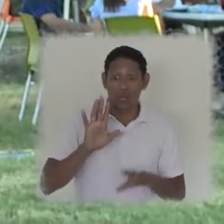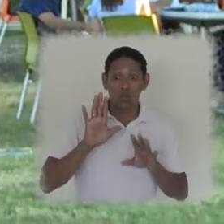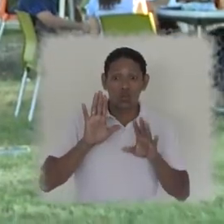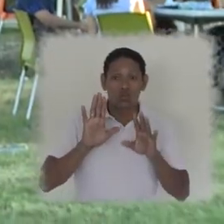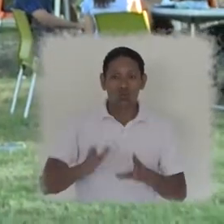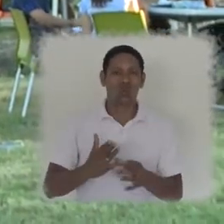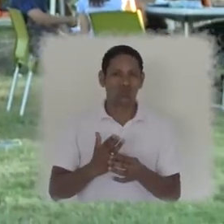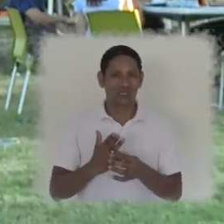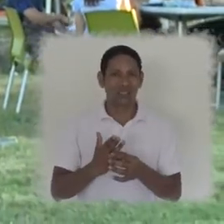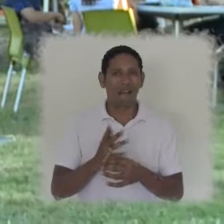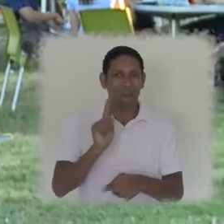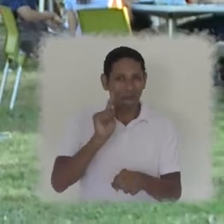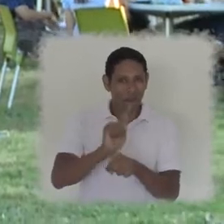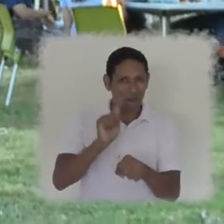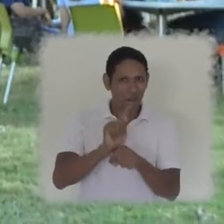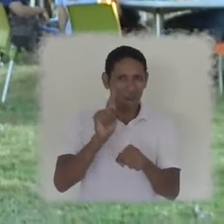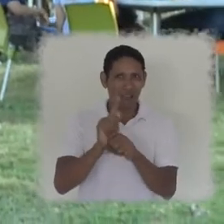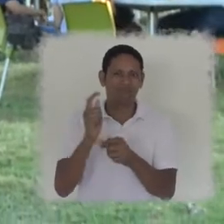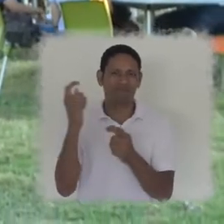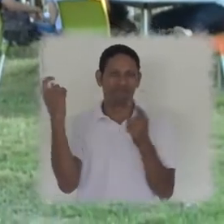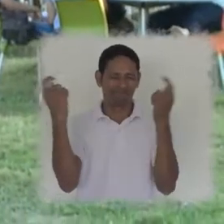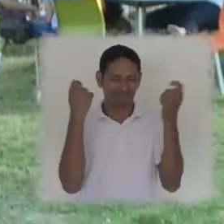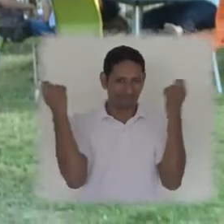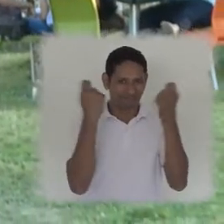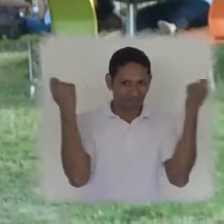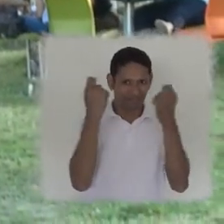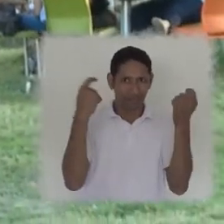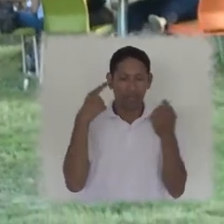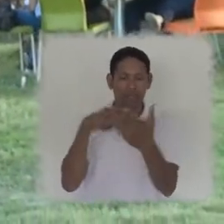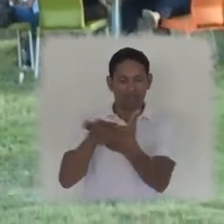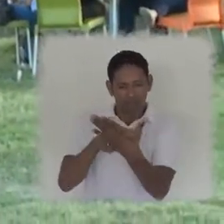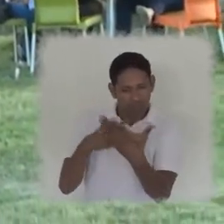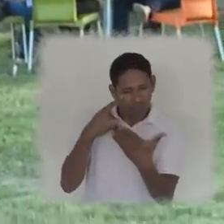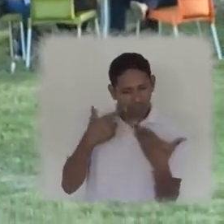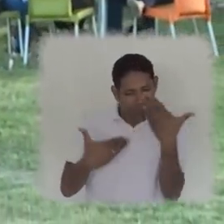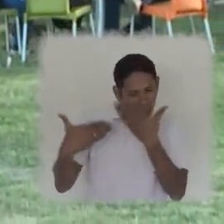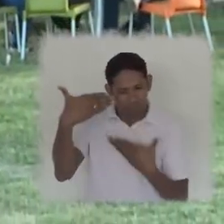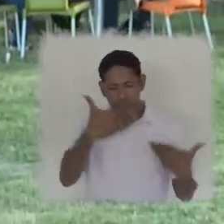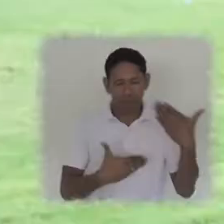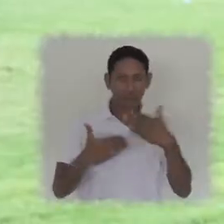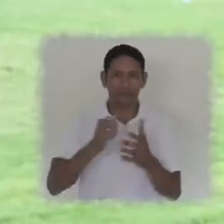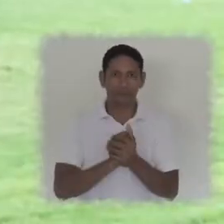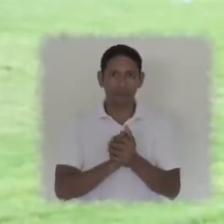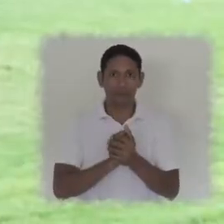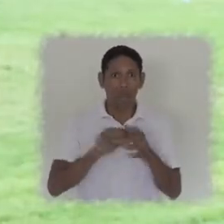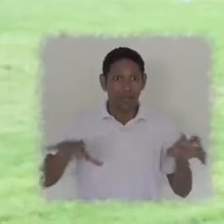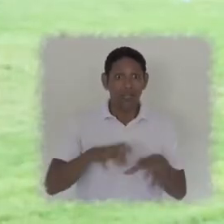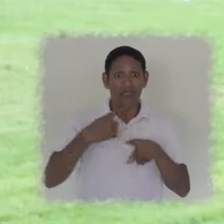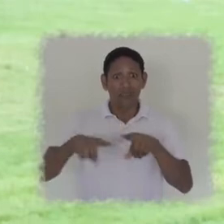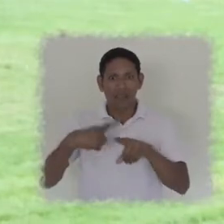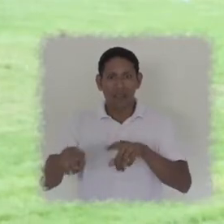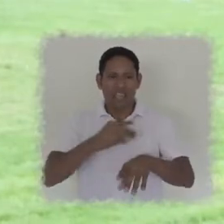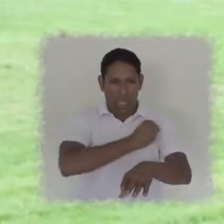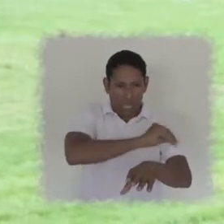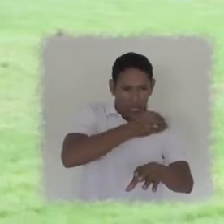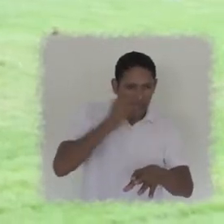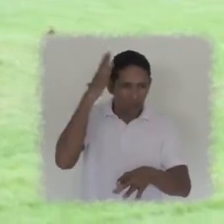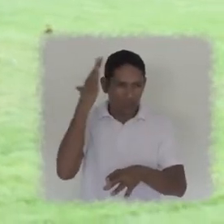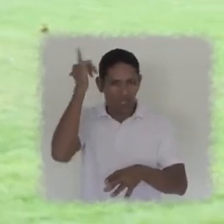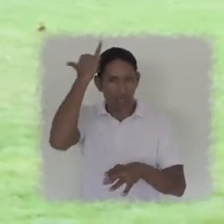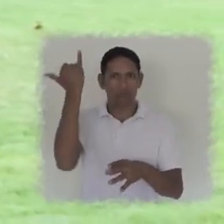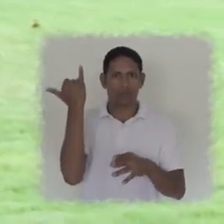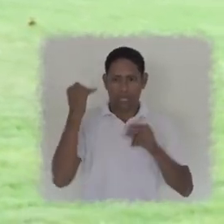La Facultad de Ciencias Empresariales y Económicas realizó jornada de rendición de cuentas. En la actividad se expusieron